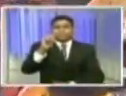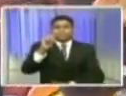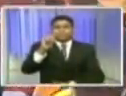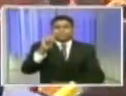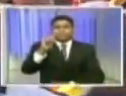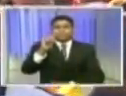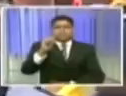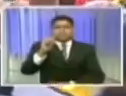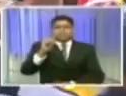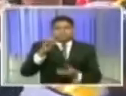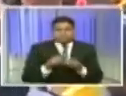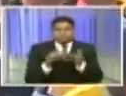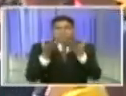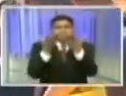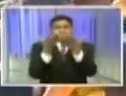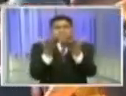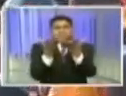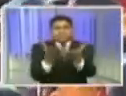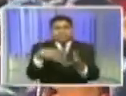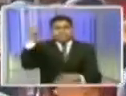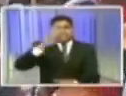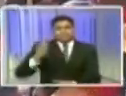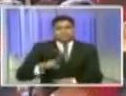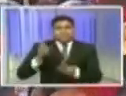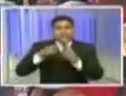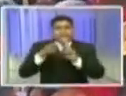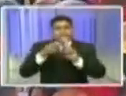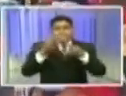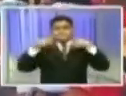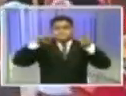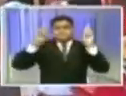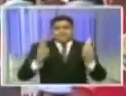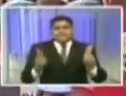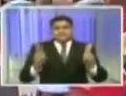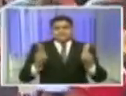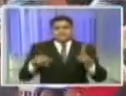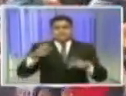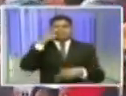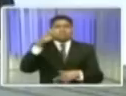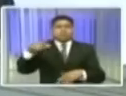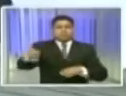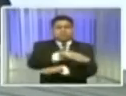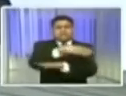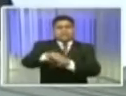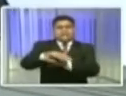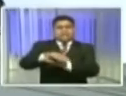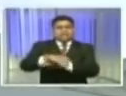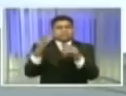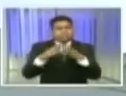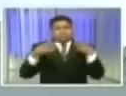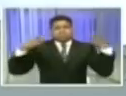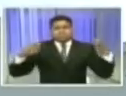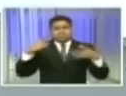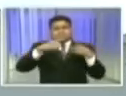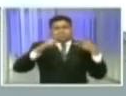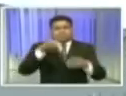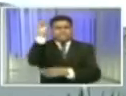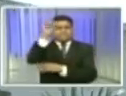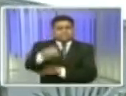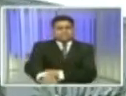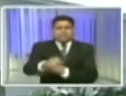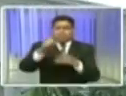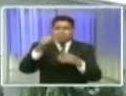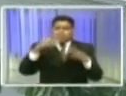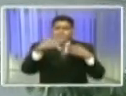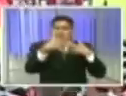mes de junio de paz, de pueblo en la calle, de soberanía, y derrotemos el